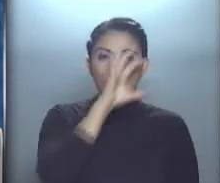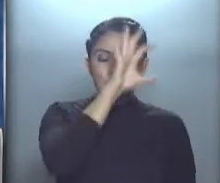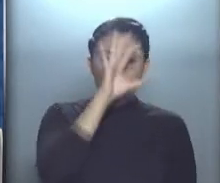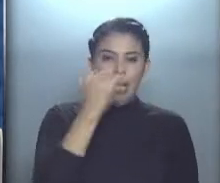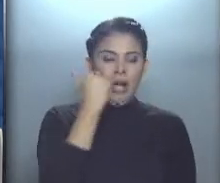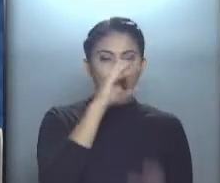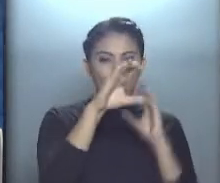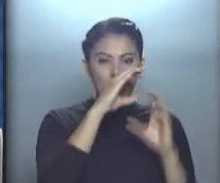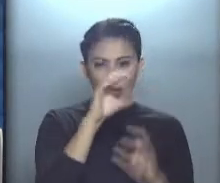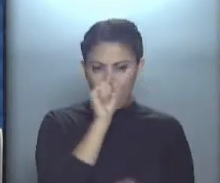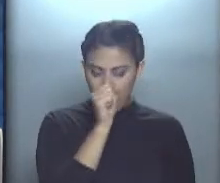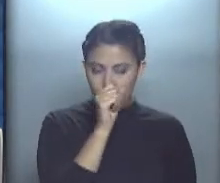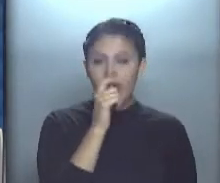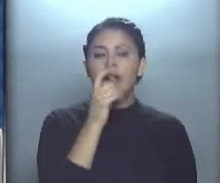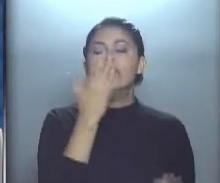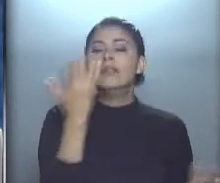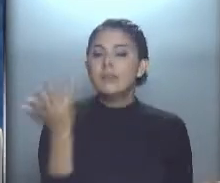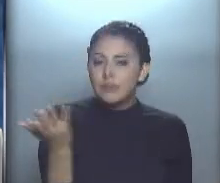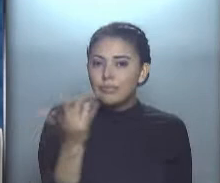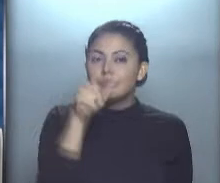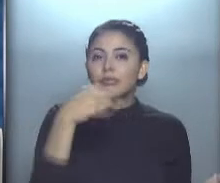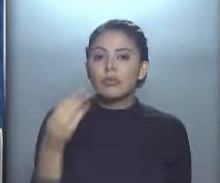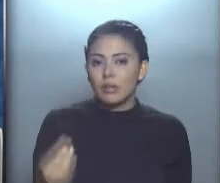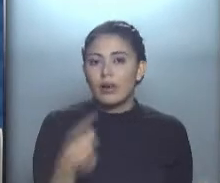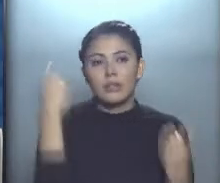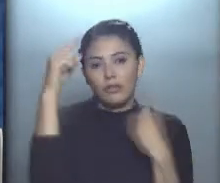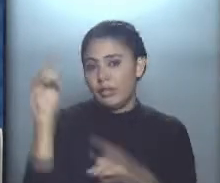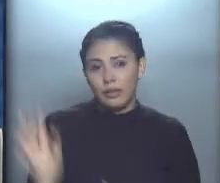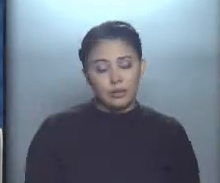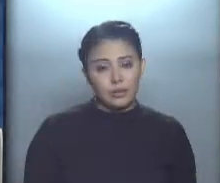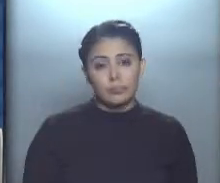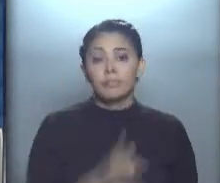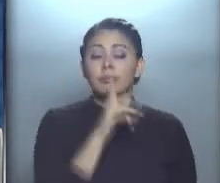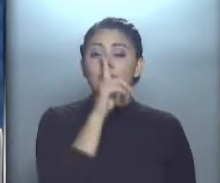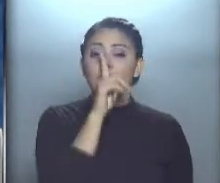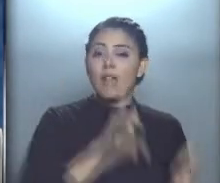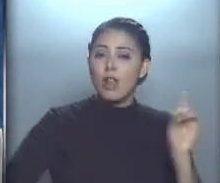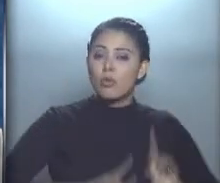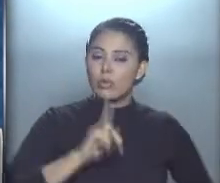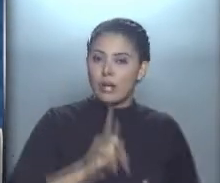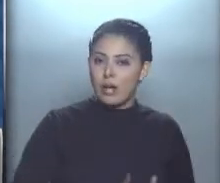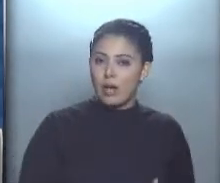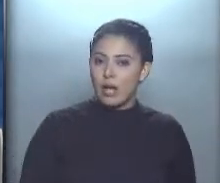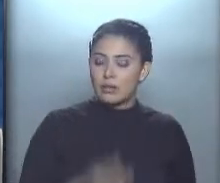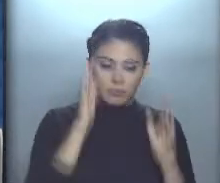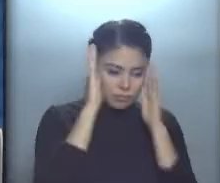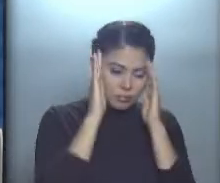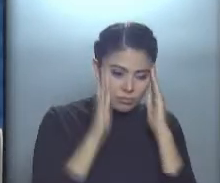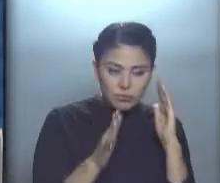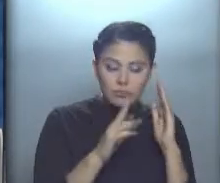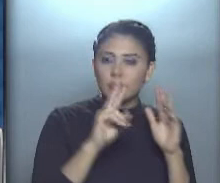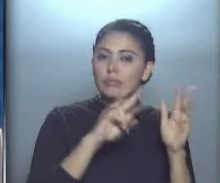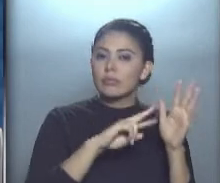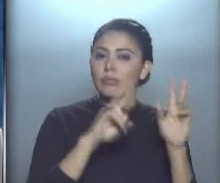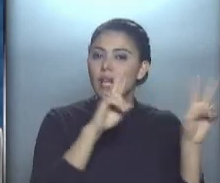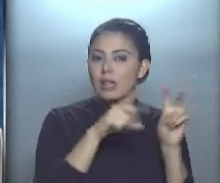provincias. En definitiva, las causas son diferentes, algunas que tienen que ver con estrictamente cuestiones vinculadas